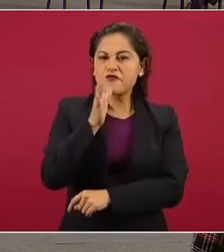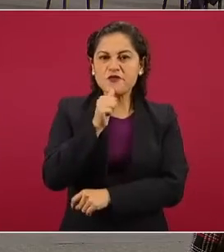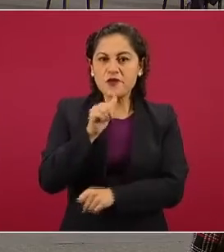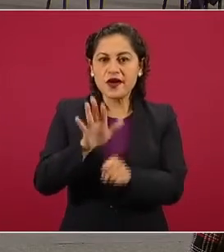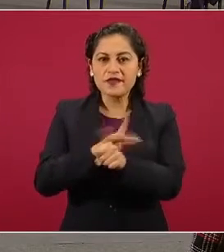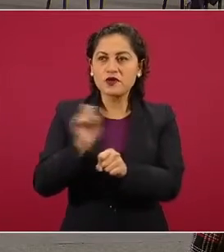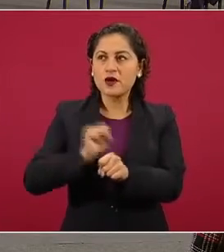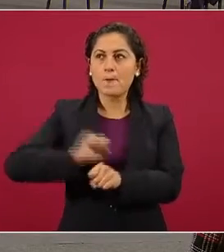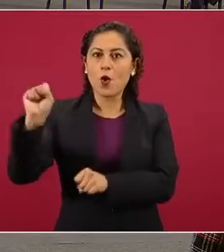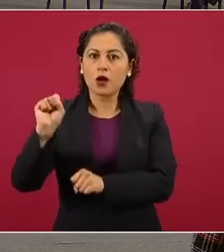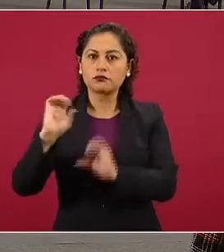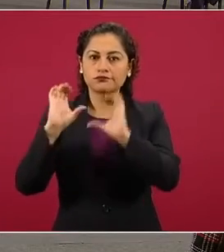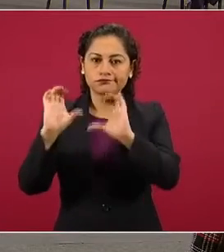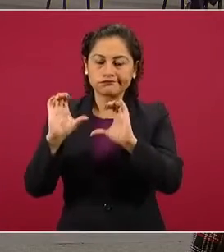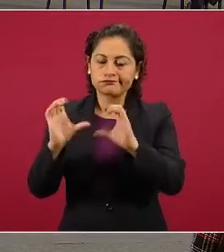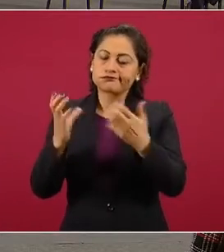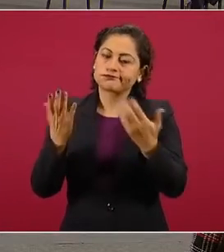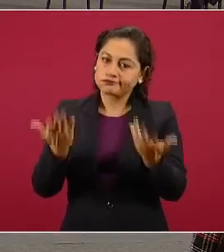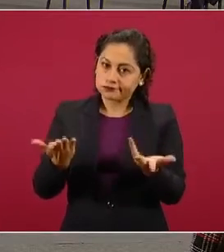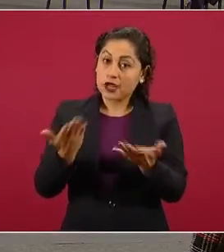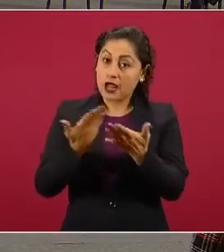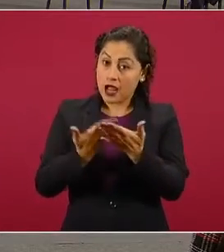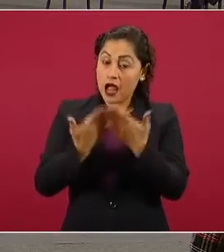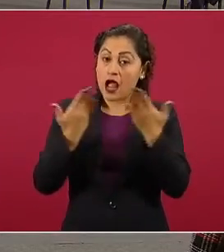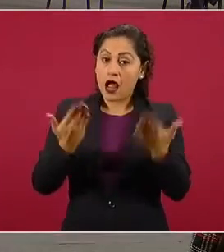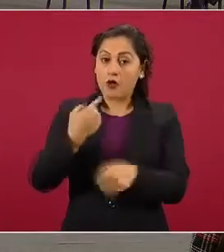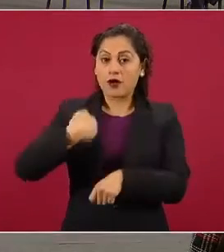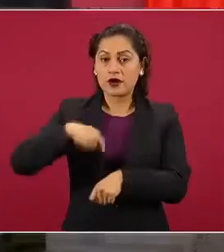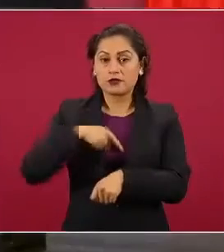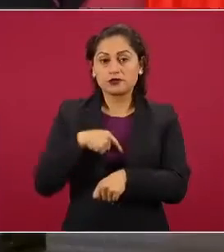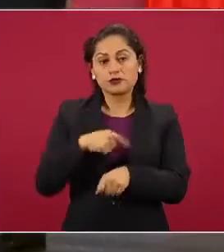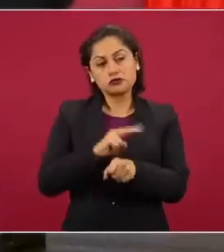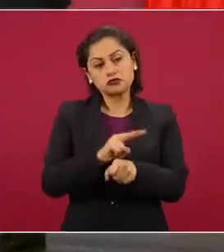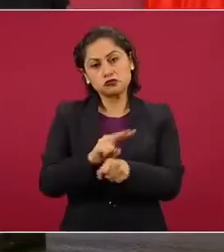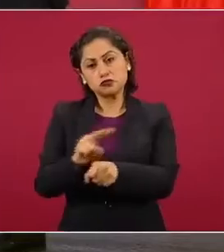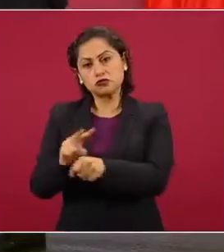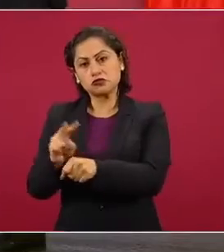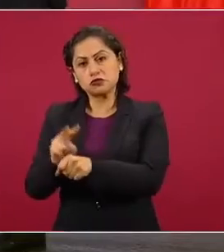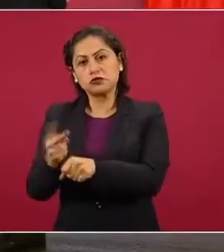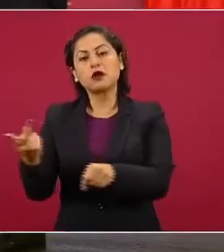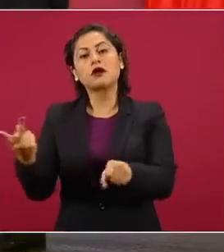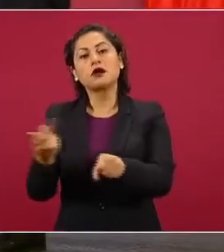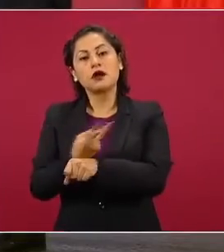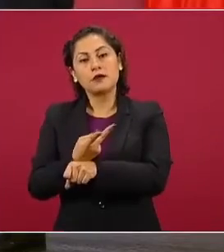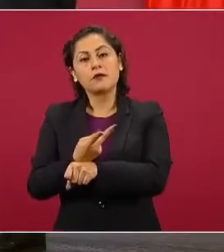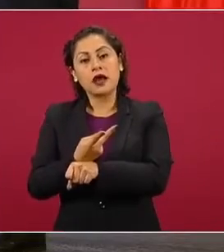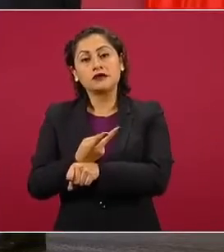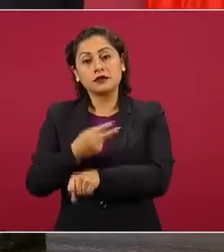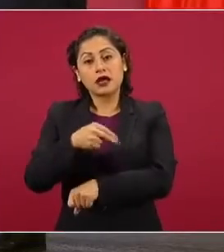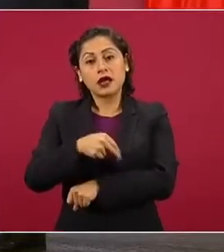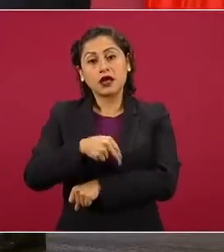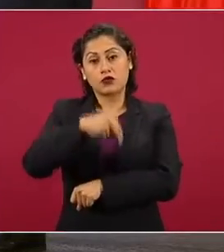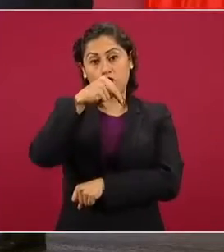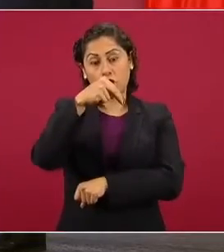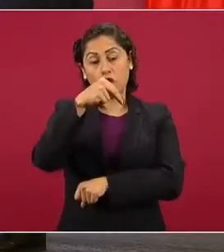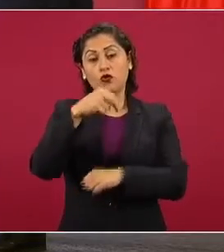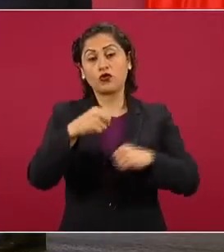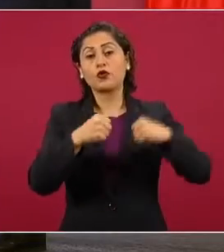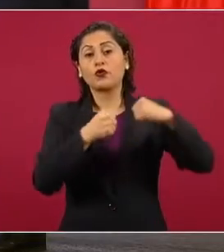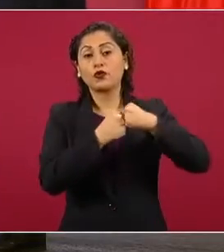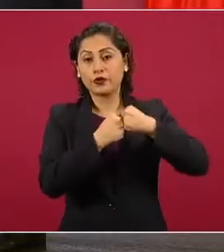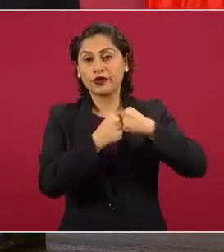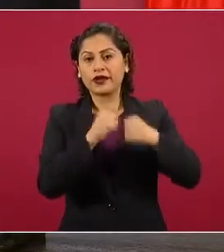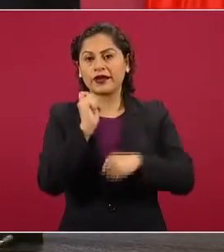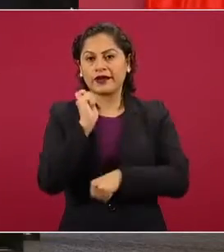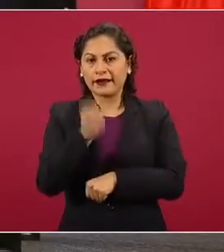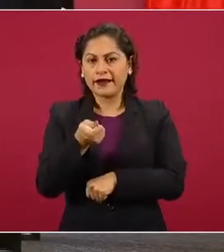inflación. Lo que hemos demostrado en Frontera Norte es que un aumento al doble del salario mínimo no presionó